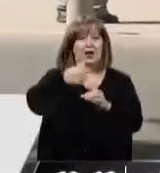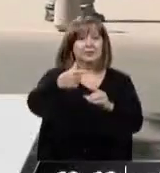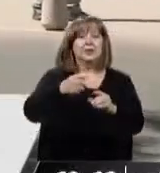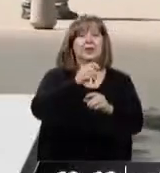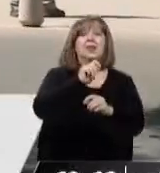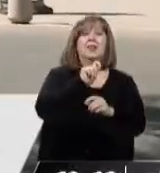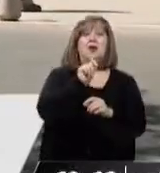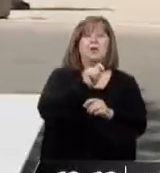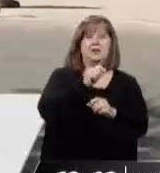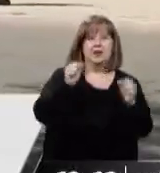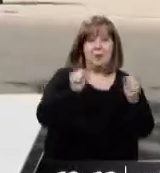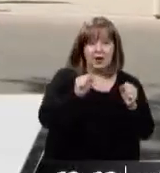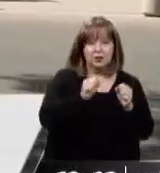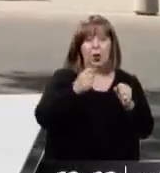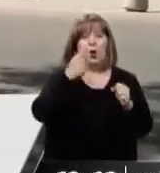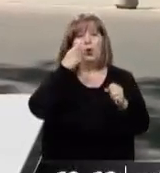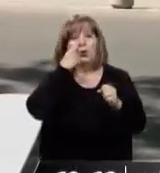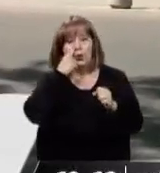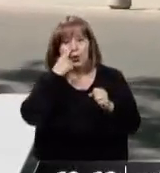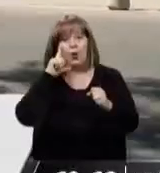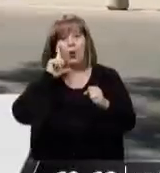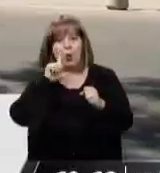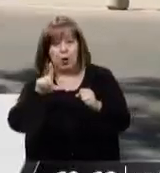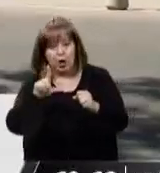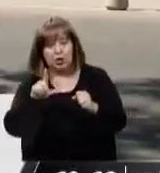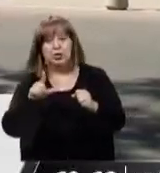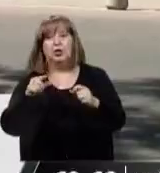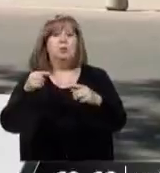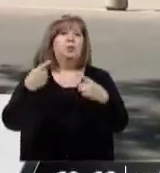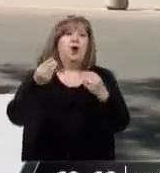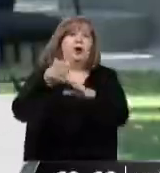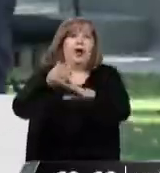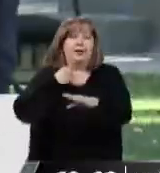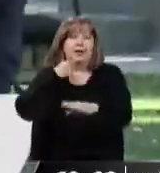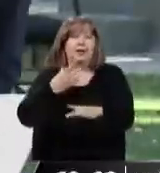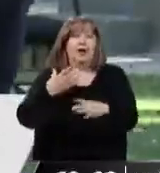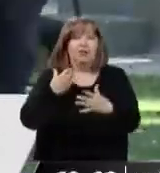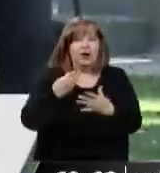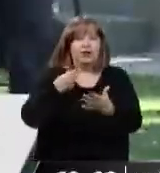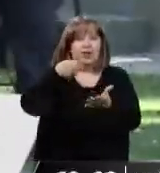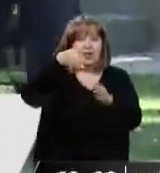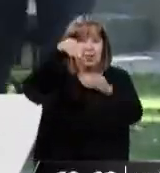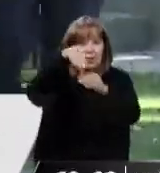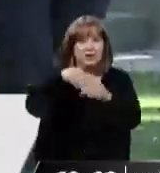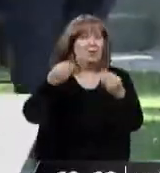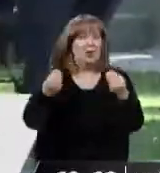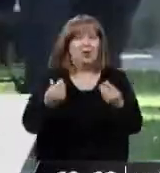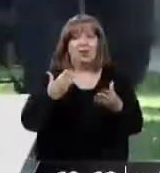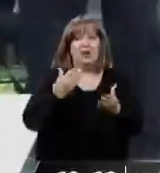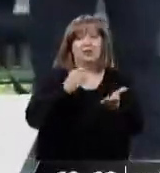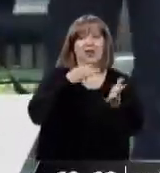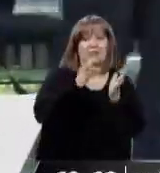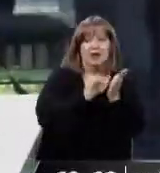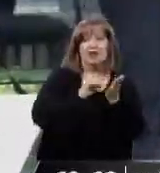mayo, junio y julio. Claro. Donde había habido una discusión de que faltaban datos, que faltaba información, que faltaban documentos. Bueno, finalmente esto se